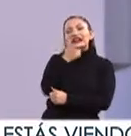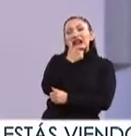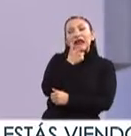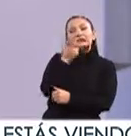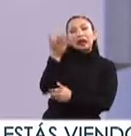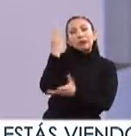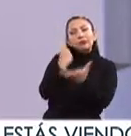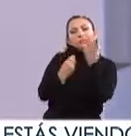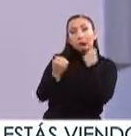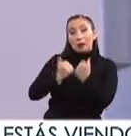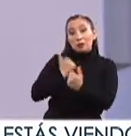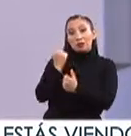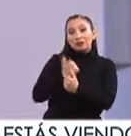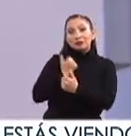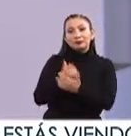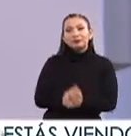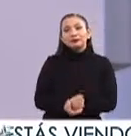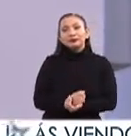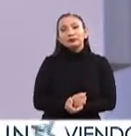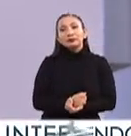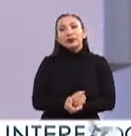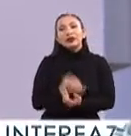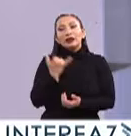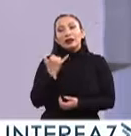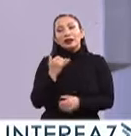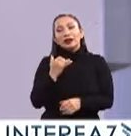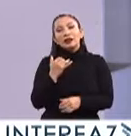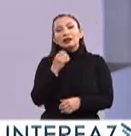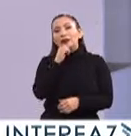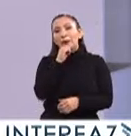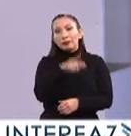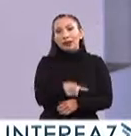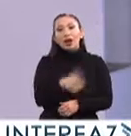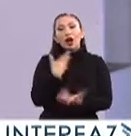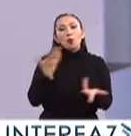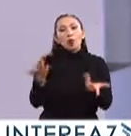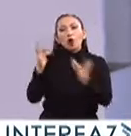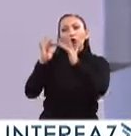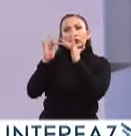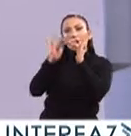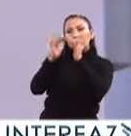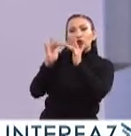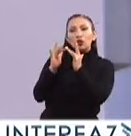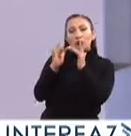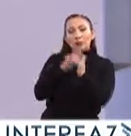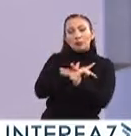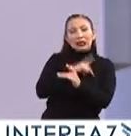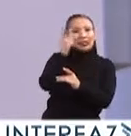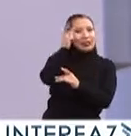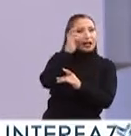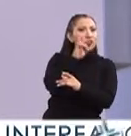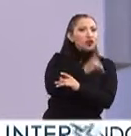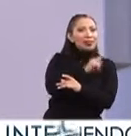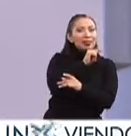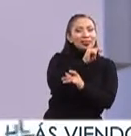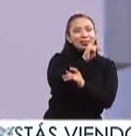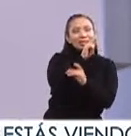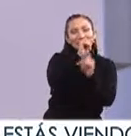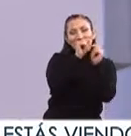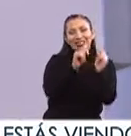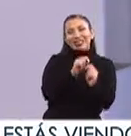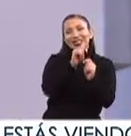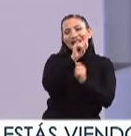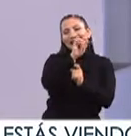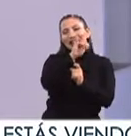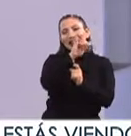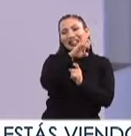inglés, aprovechando. Pues sí. Y sobre todo por los contactos que tienen mis directoras de tesis.